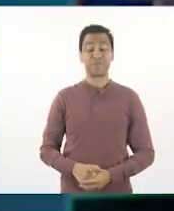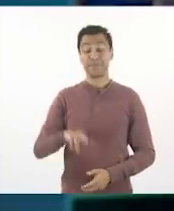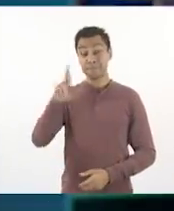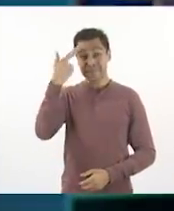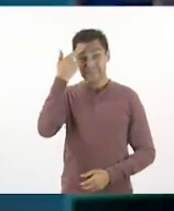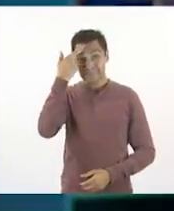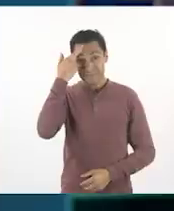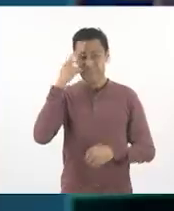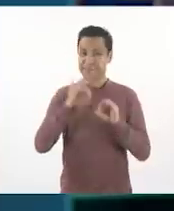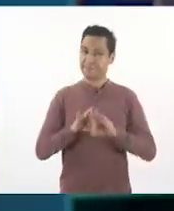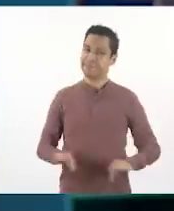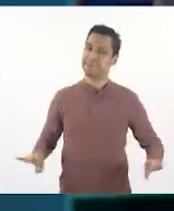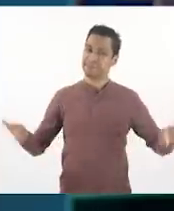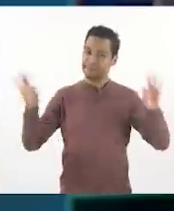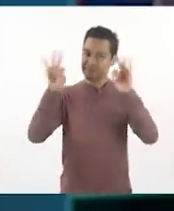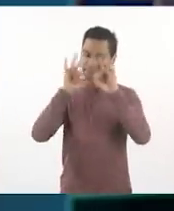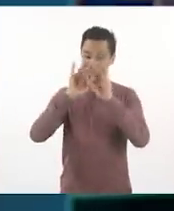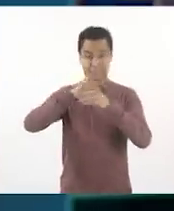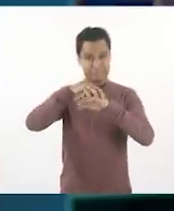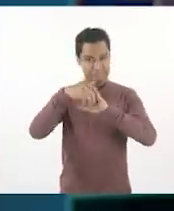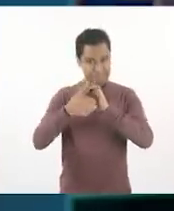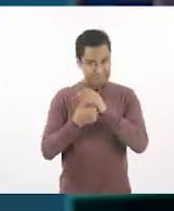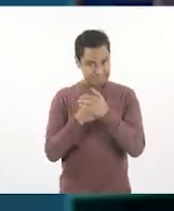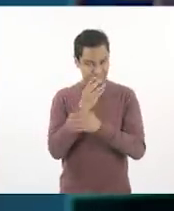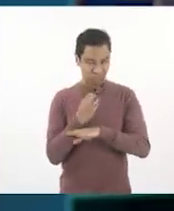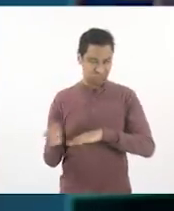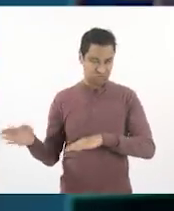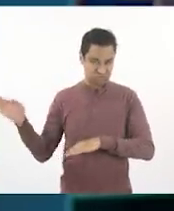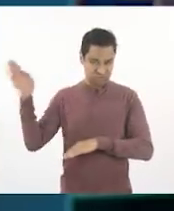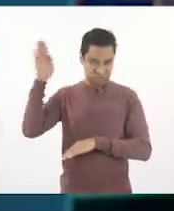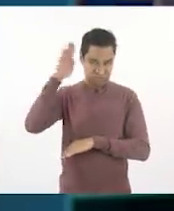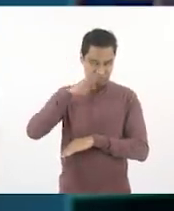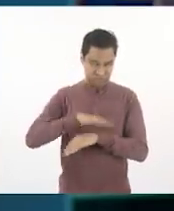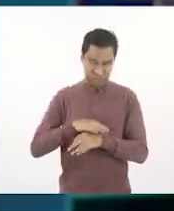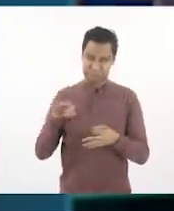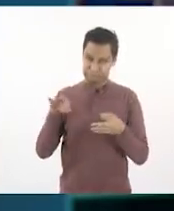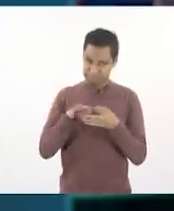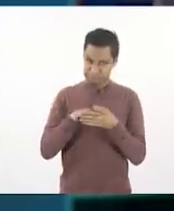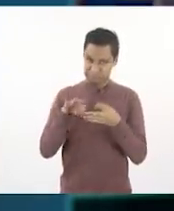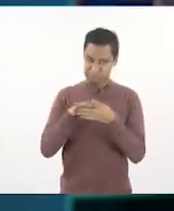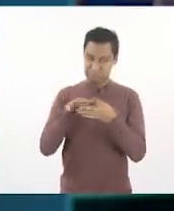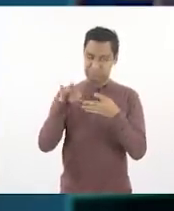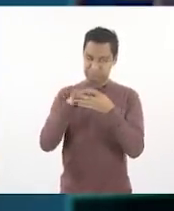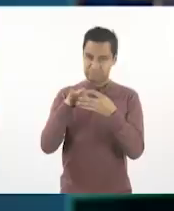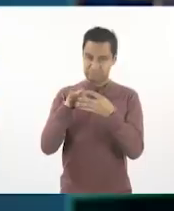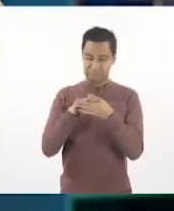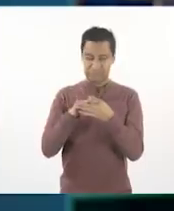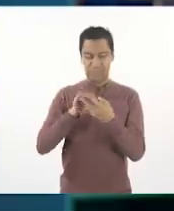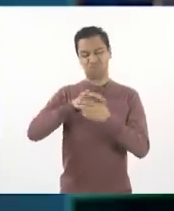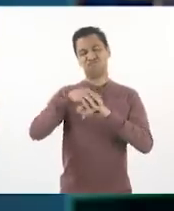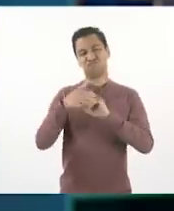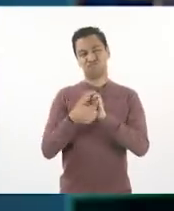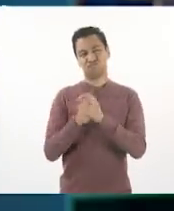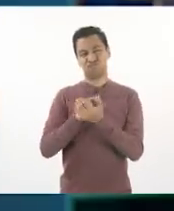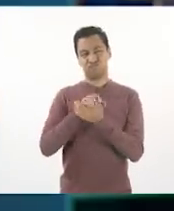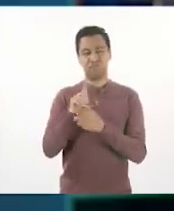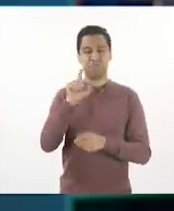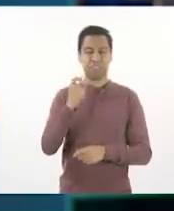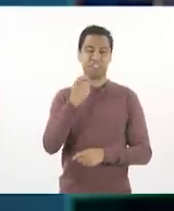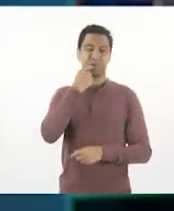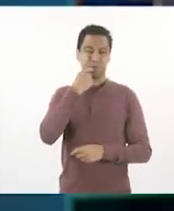Recuerda que es importante lavar muy bien tus manos con agua y jabón durante 20